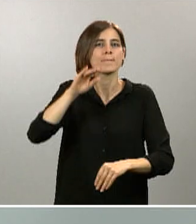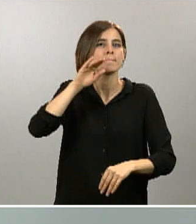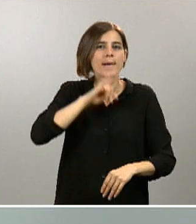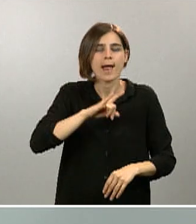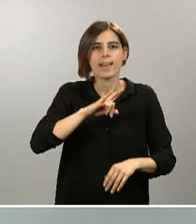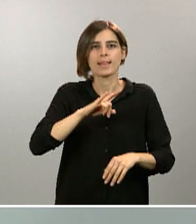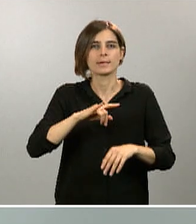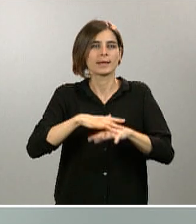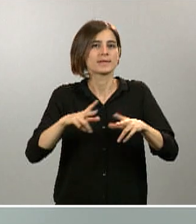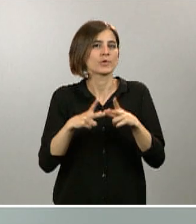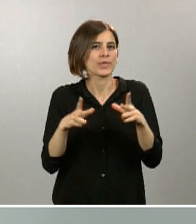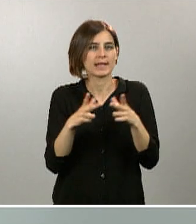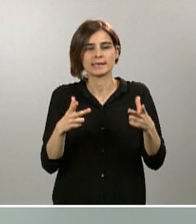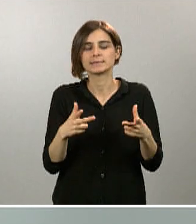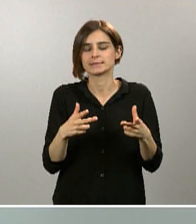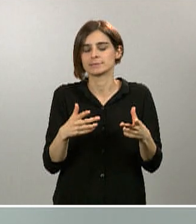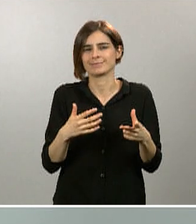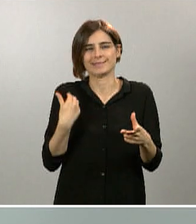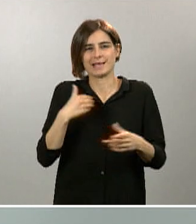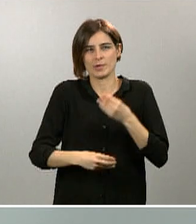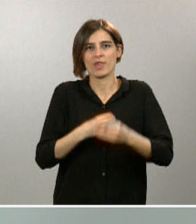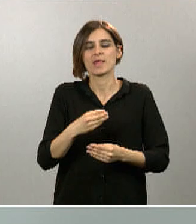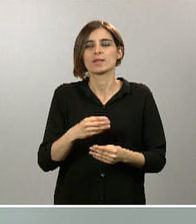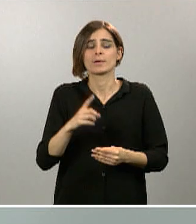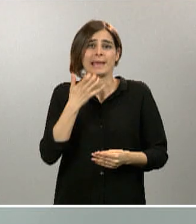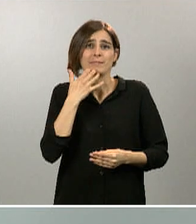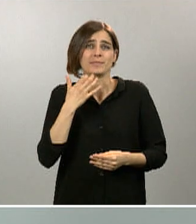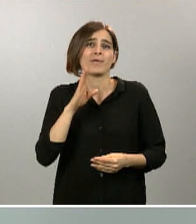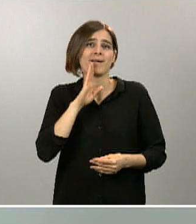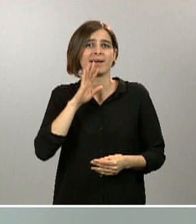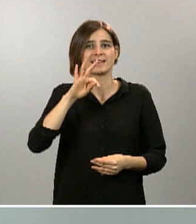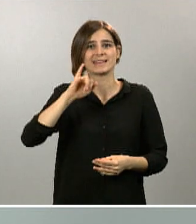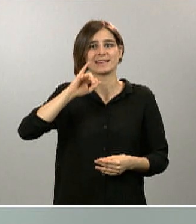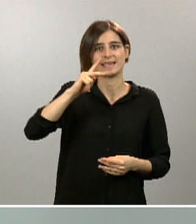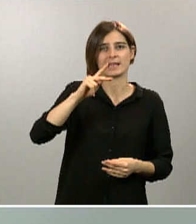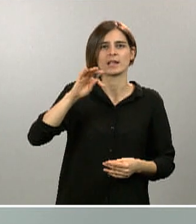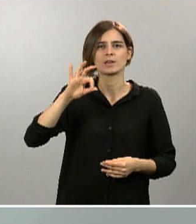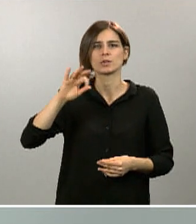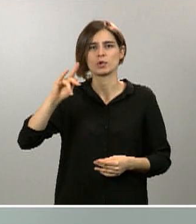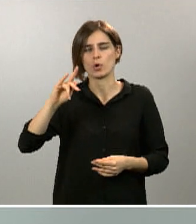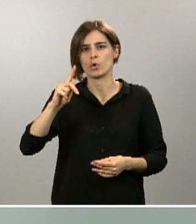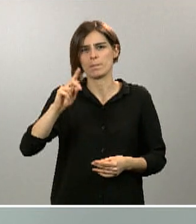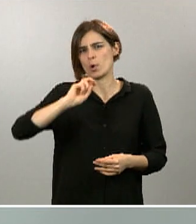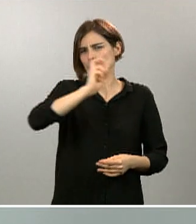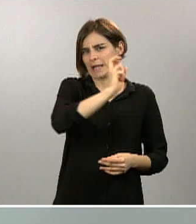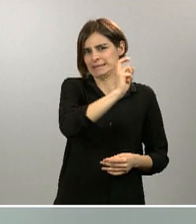usted ha mencionado y otras muchas más que comprenderá que no puedo comentar. Lo mismo que hace unos días comenté que también se